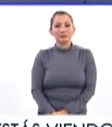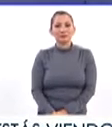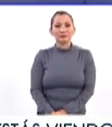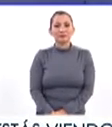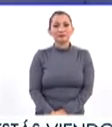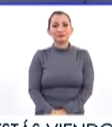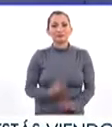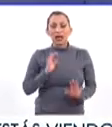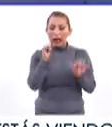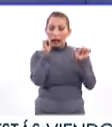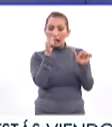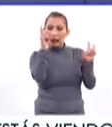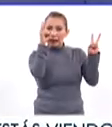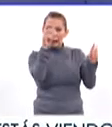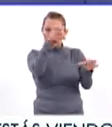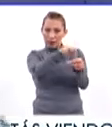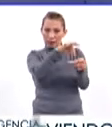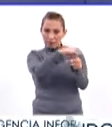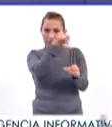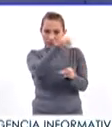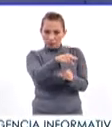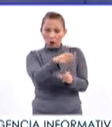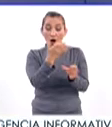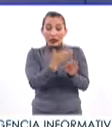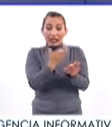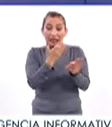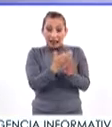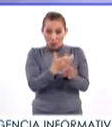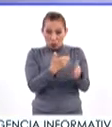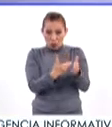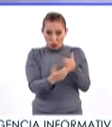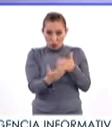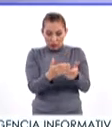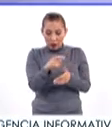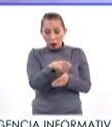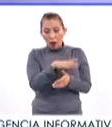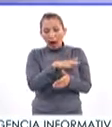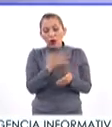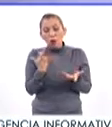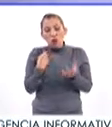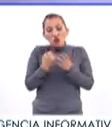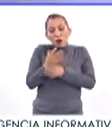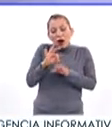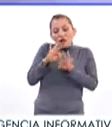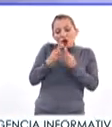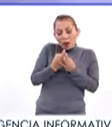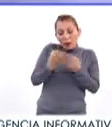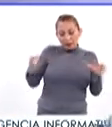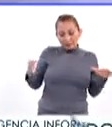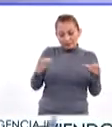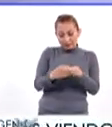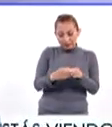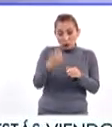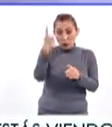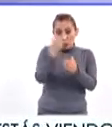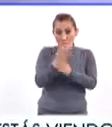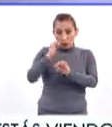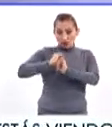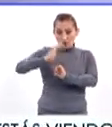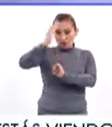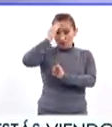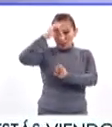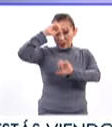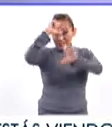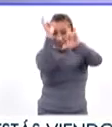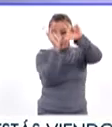Bueno, ya concentrado en materia electoral, pues bueno, justamente lo que está en boga ahorita es precisamente regresar a un modelo centralista en el cual una sola autoridad